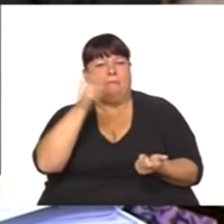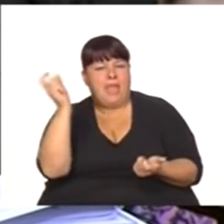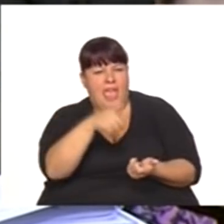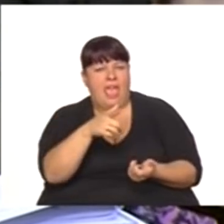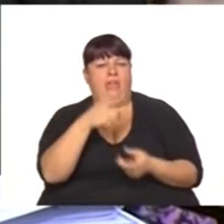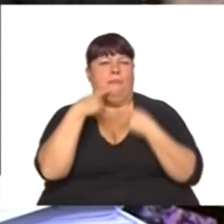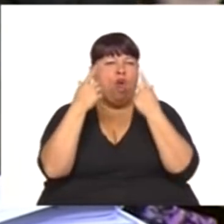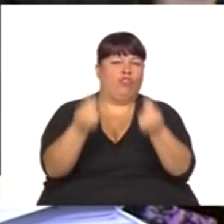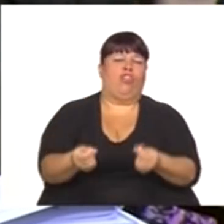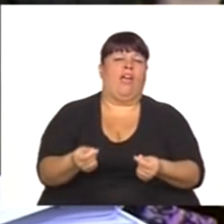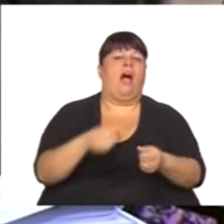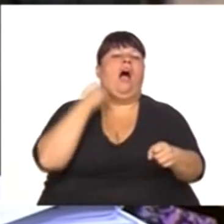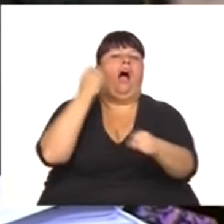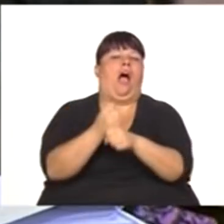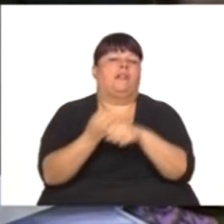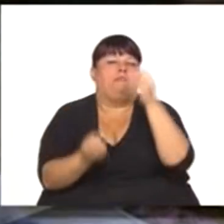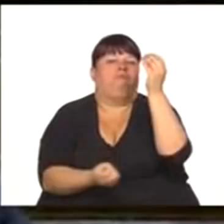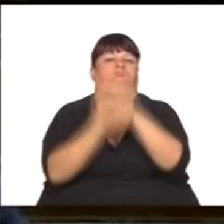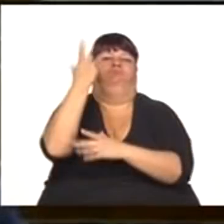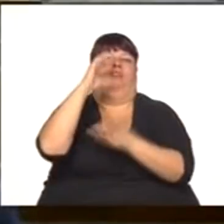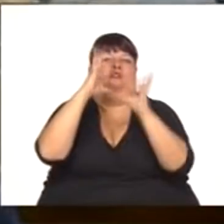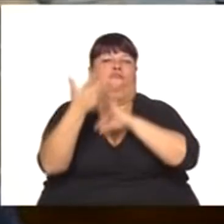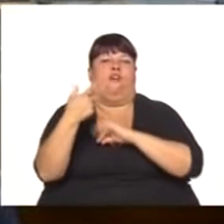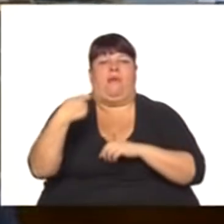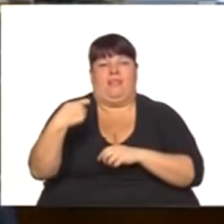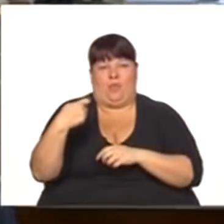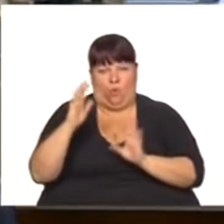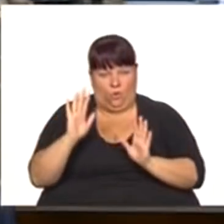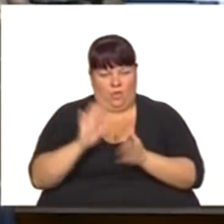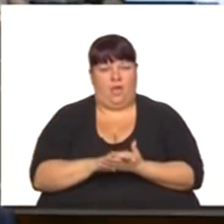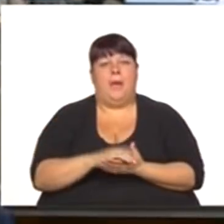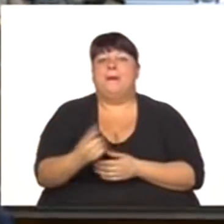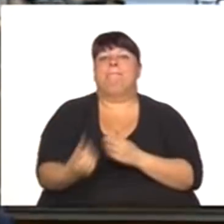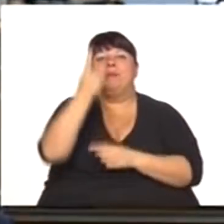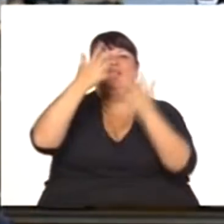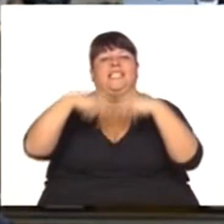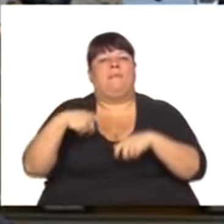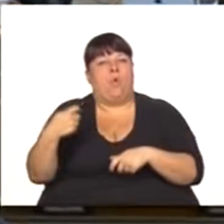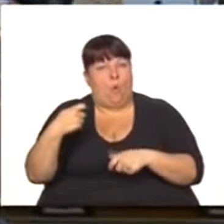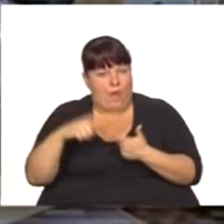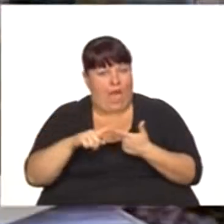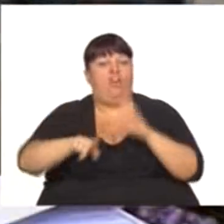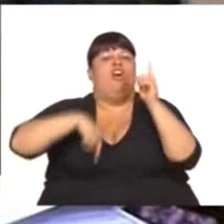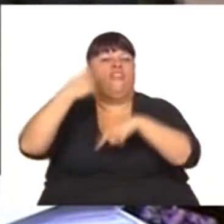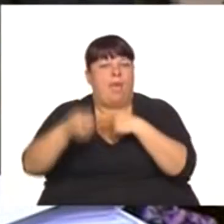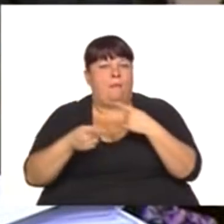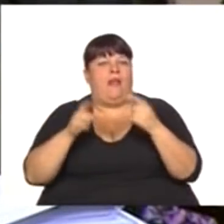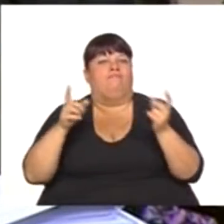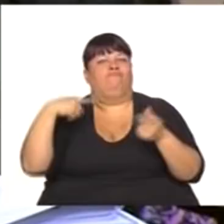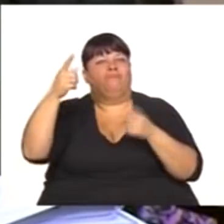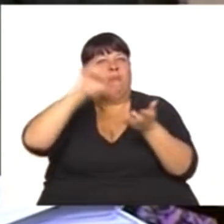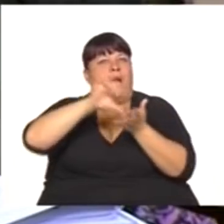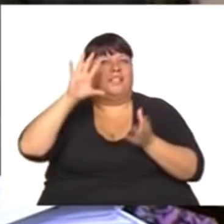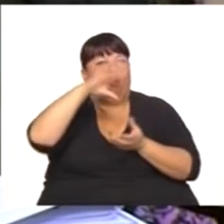piedras, protestaban, hasta que se instituyó el primer mecanismo de seguridad social, el primer sistema jubilatorio, y después lo fueron abrazando todos